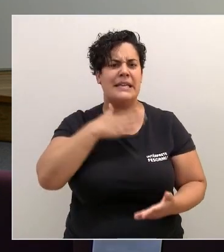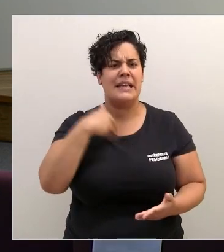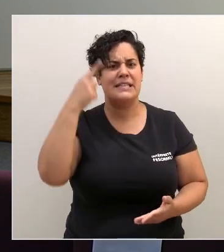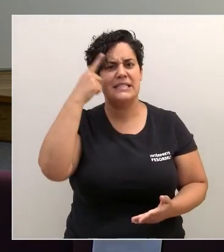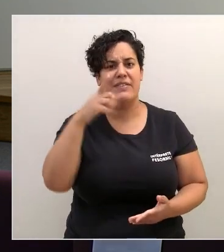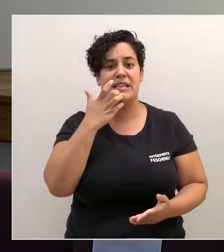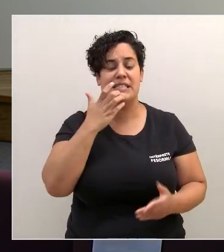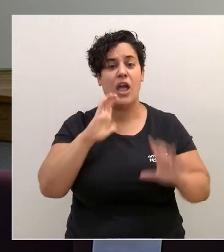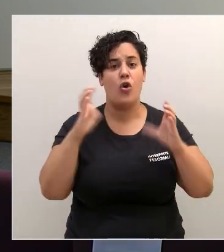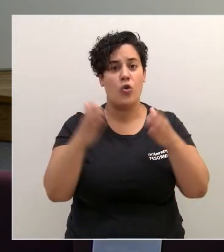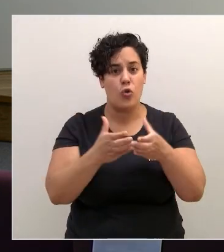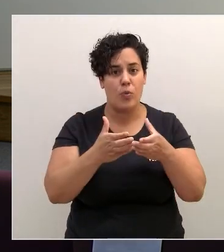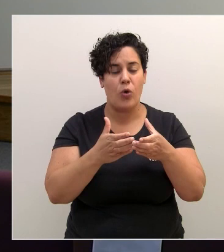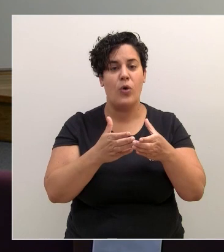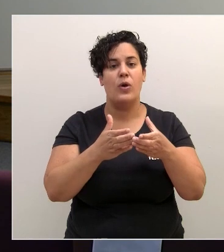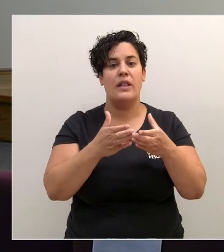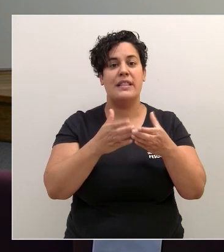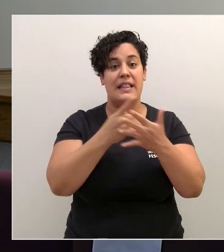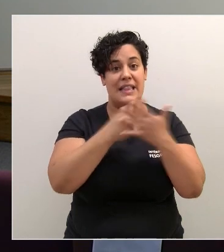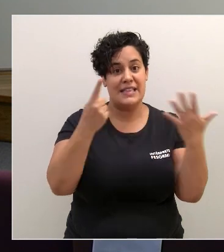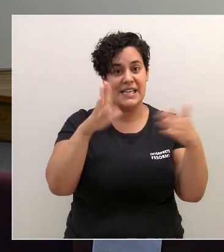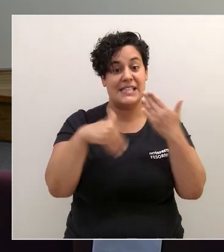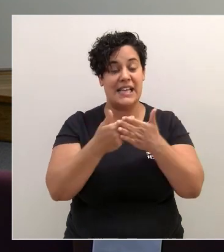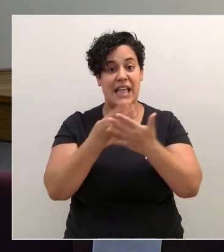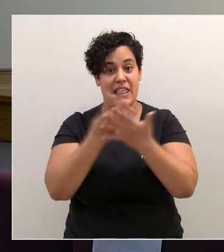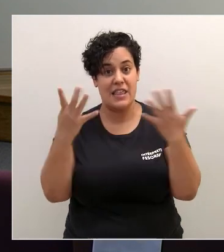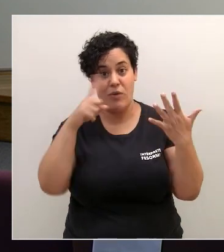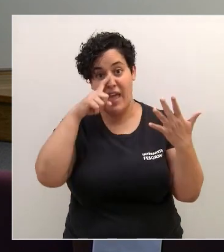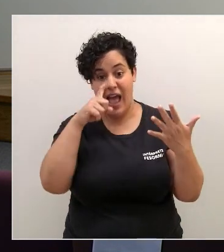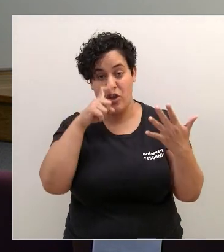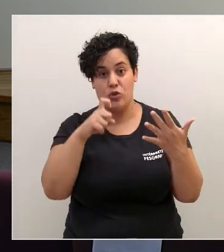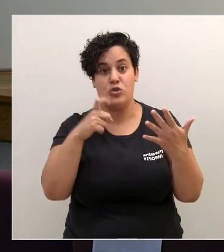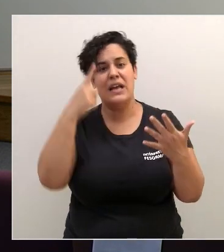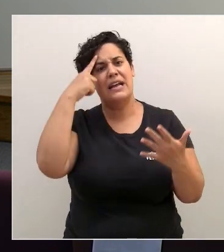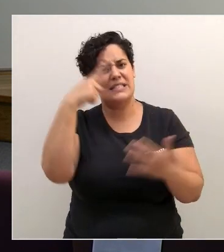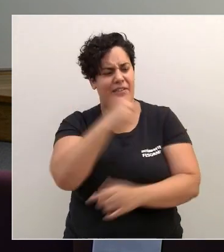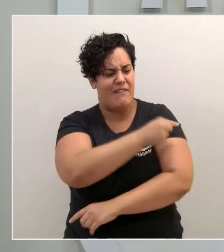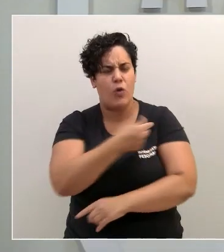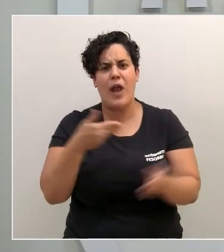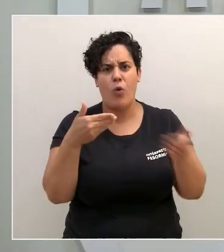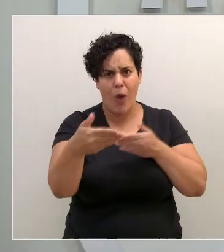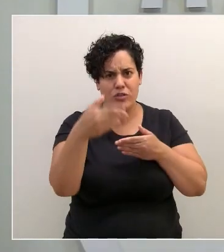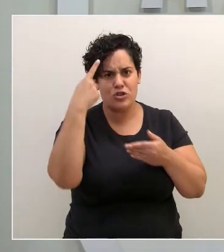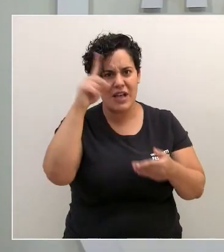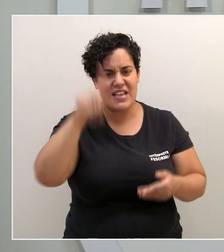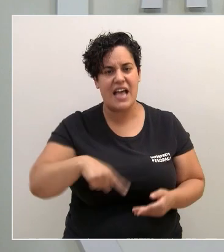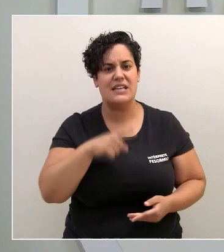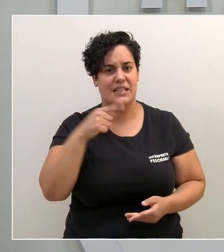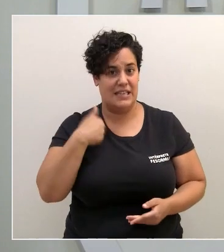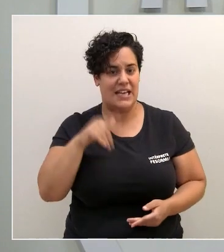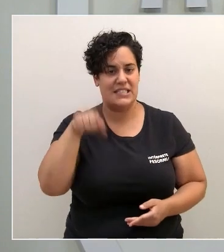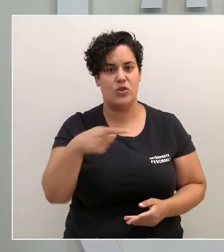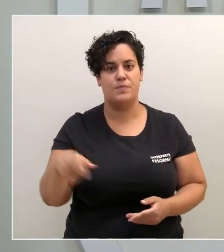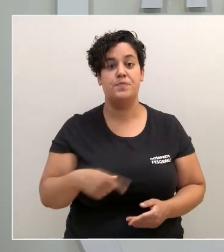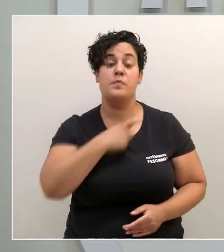con la vacunación del grupo de edad comprendido entre los 16 y los 29 años. lo está contemplando el comité, pero